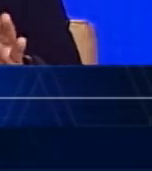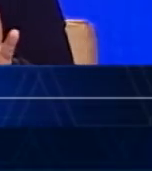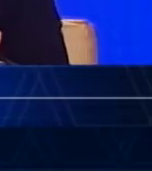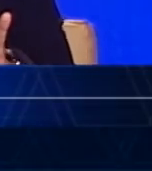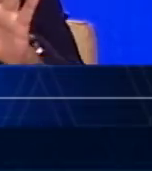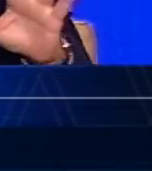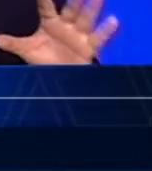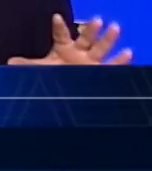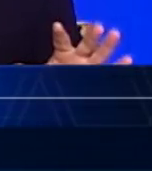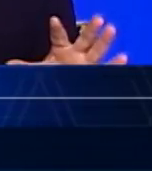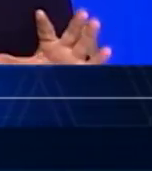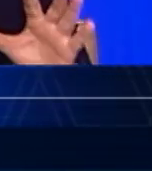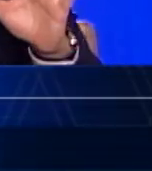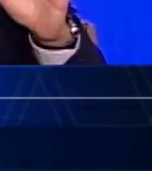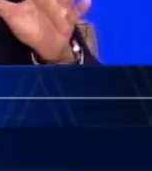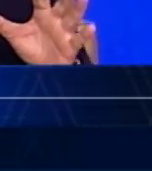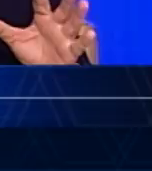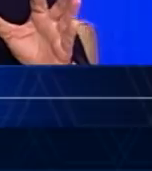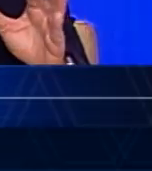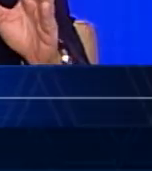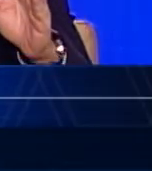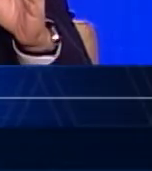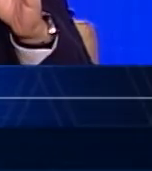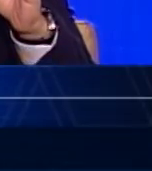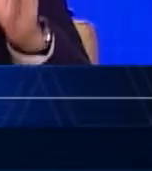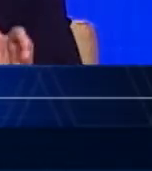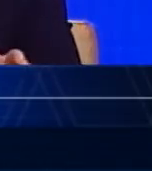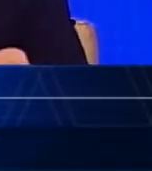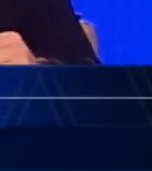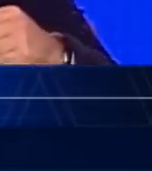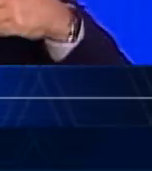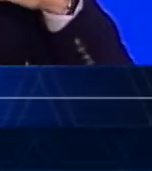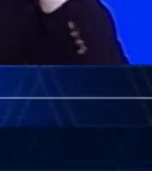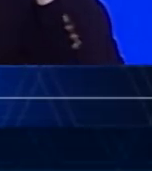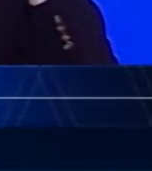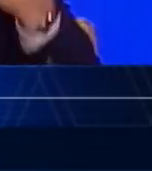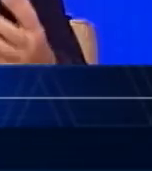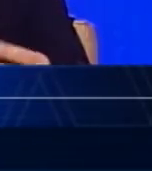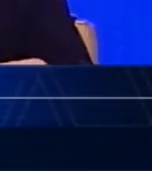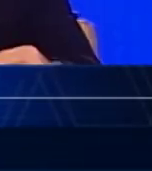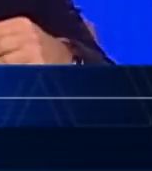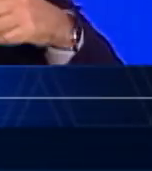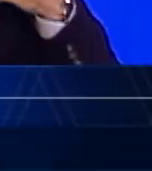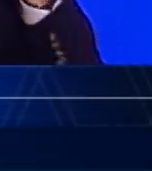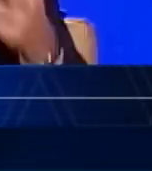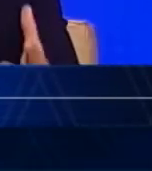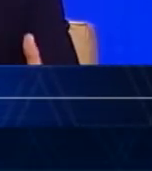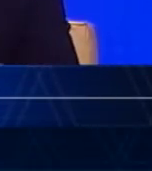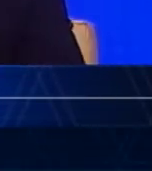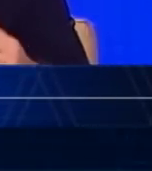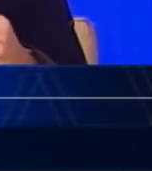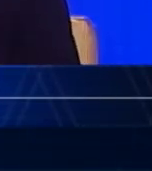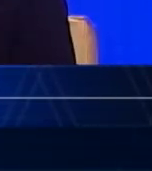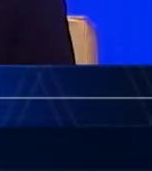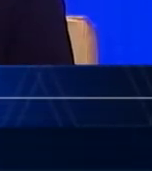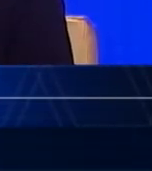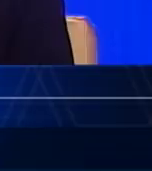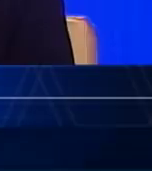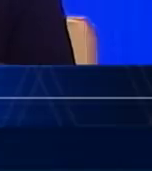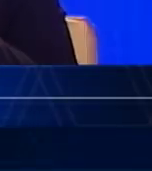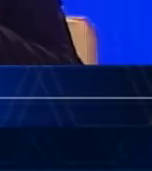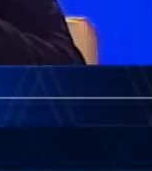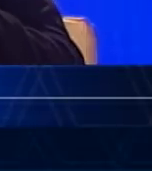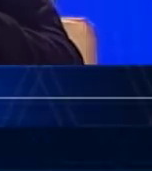creadores de ser unos arroceros en la discusión sobre el programa económico, las dificultades económicas, las potencialidades económicas que tiene el